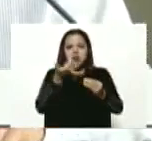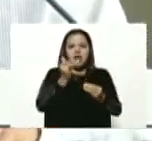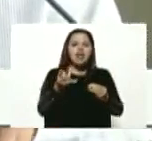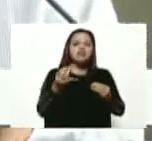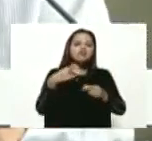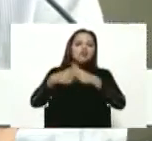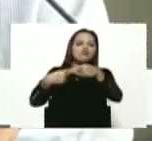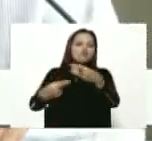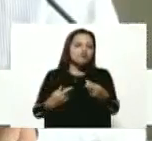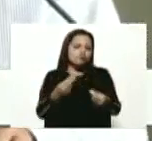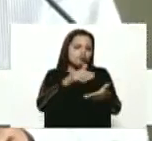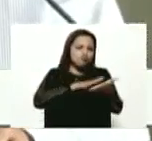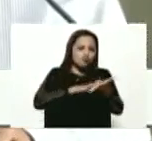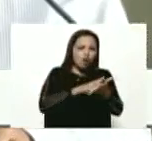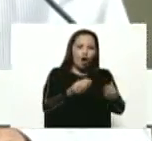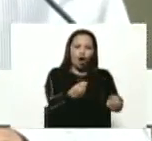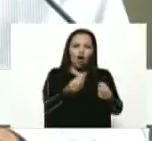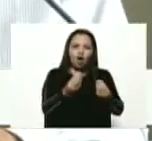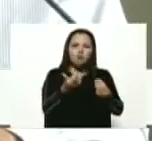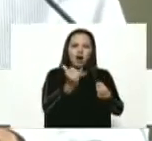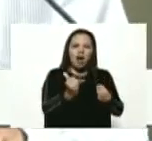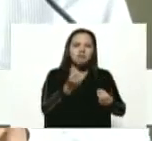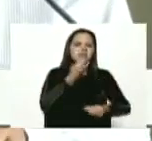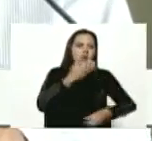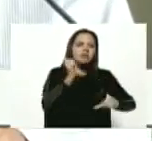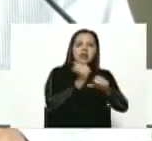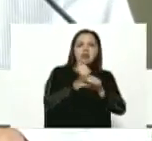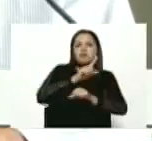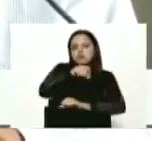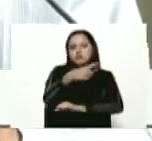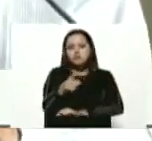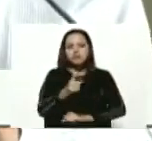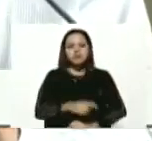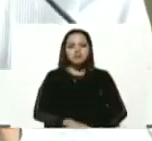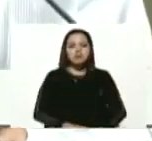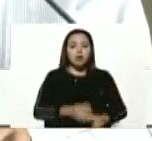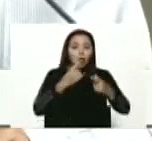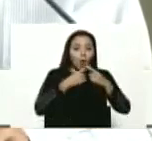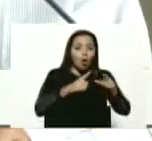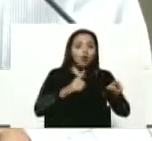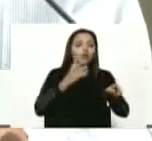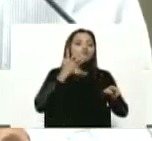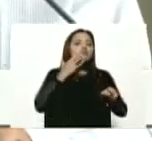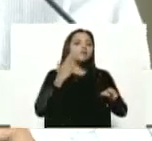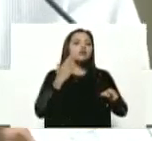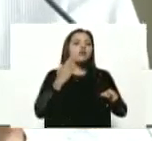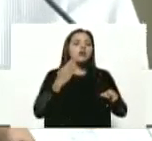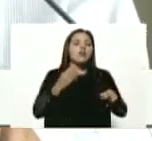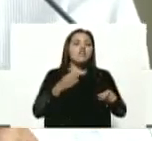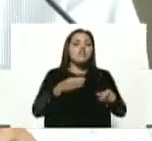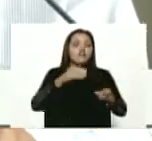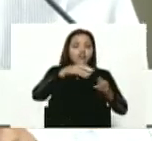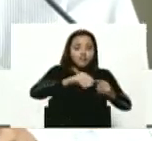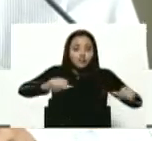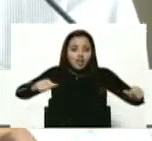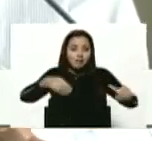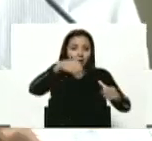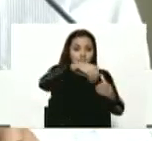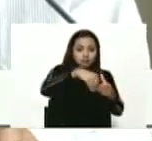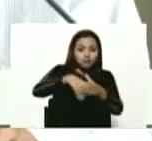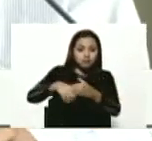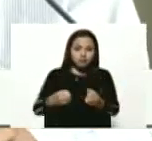resultados, vamos a ver cómo eso va a funcionar. Y el otro elemento son los biofertilizantes. Hemos tenido unos